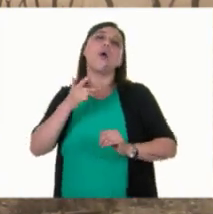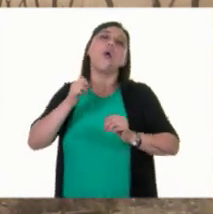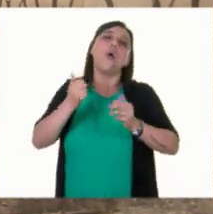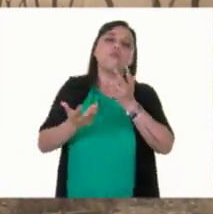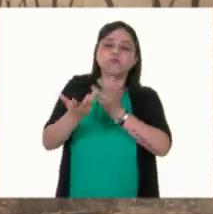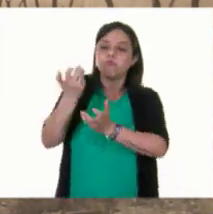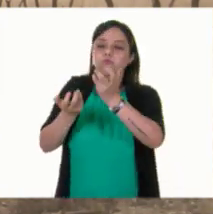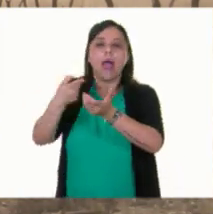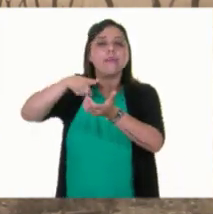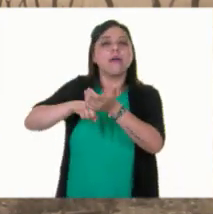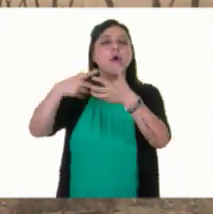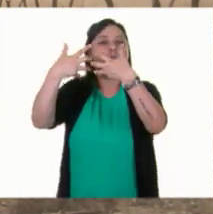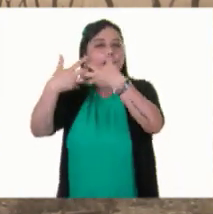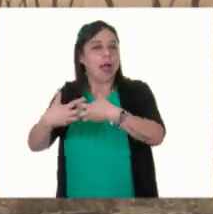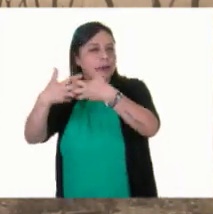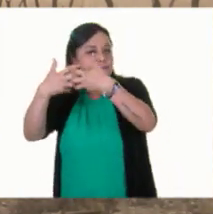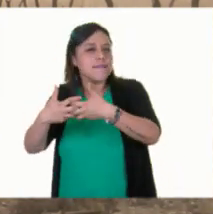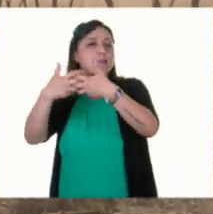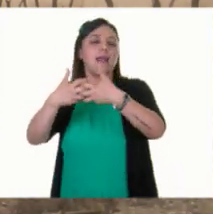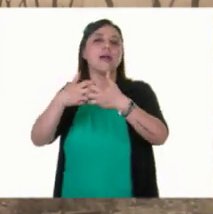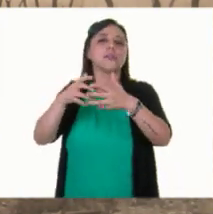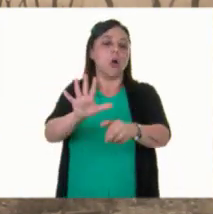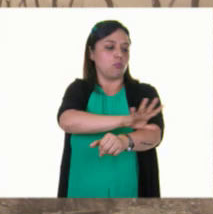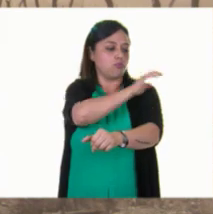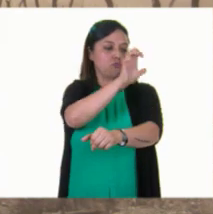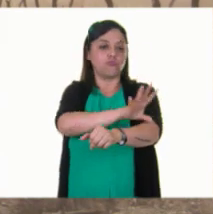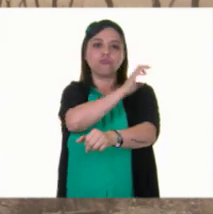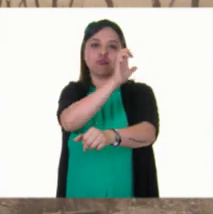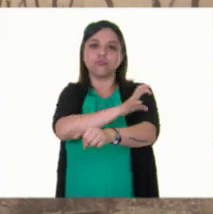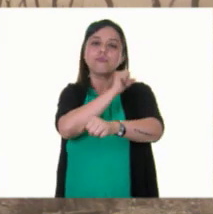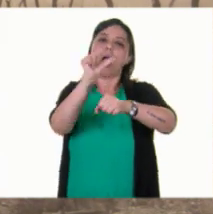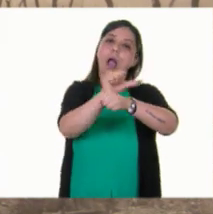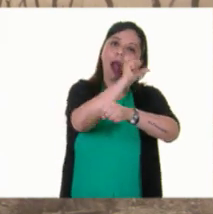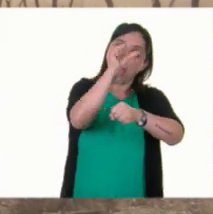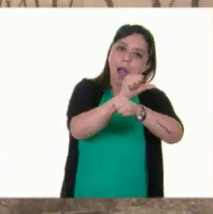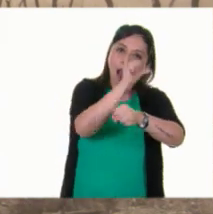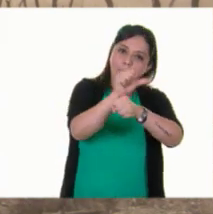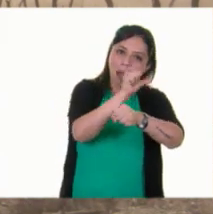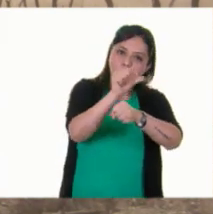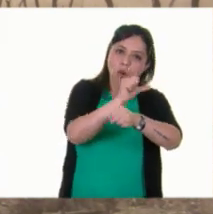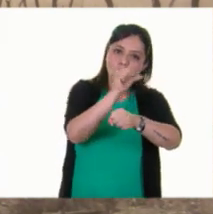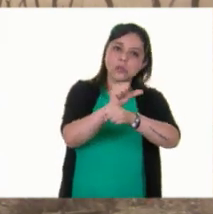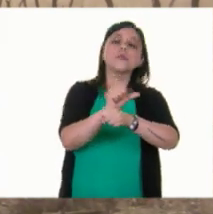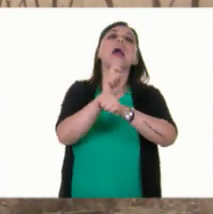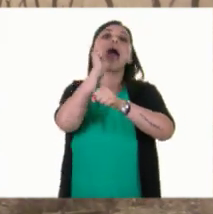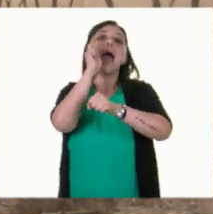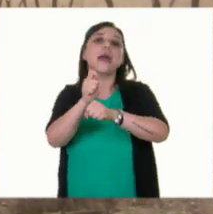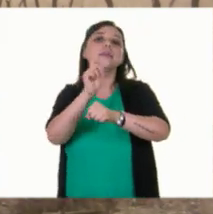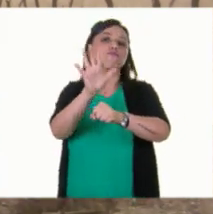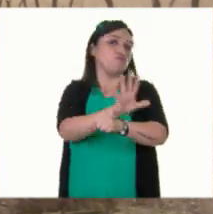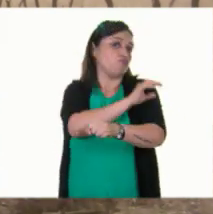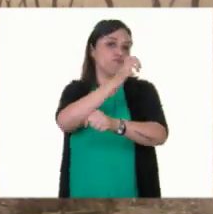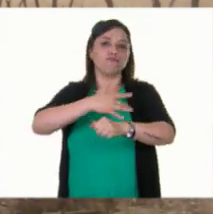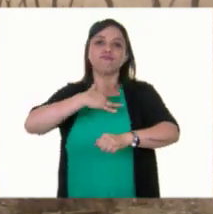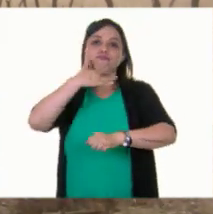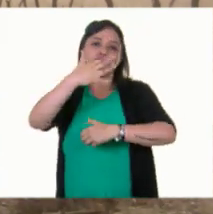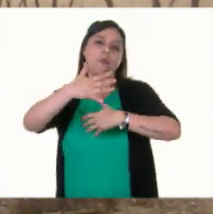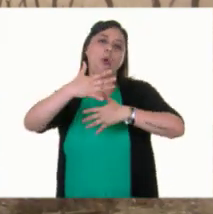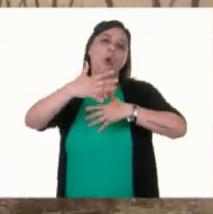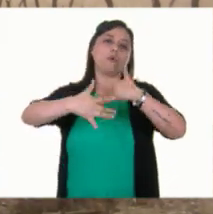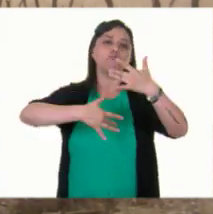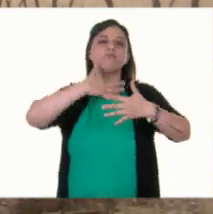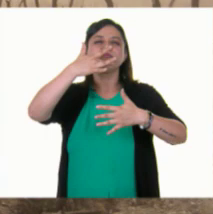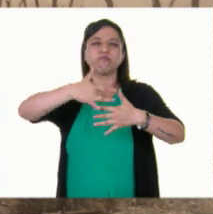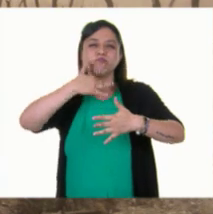las fábricas, las centrales eléctricas y los automóviles son las principales fuentes de contaminantes que al reaccionar con